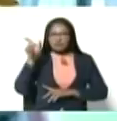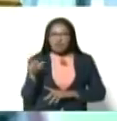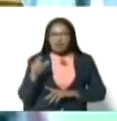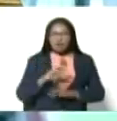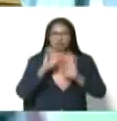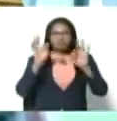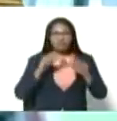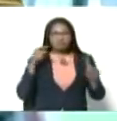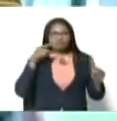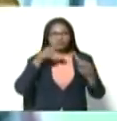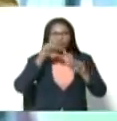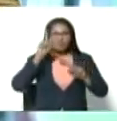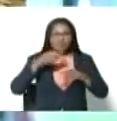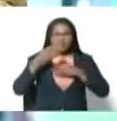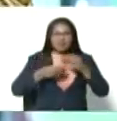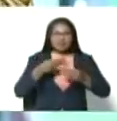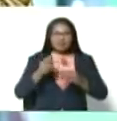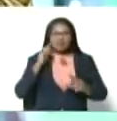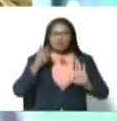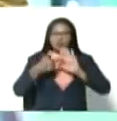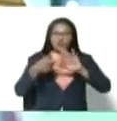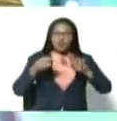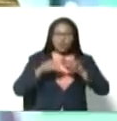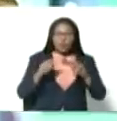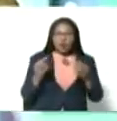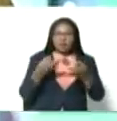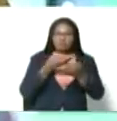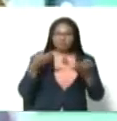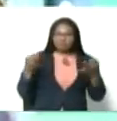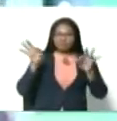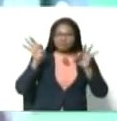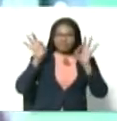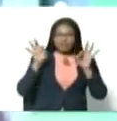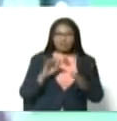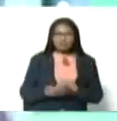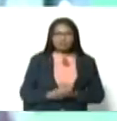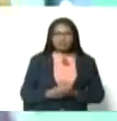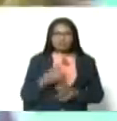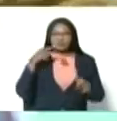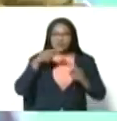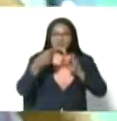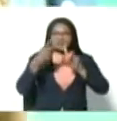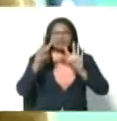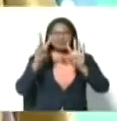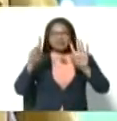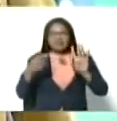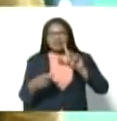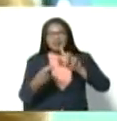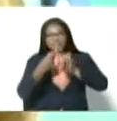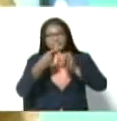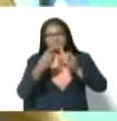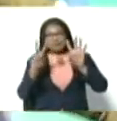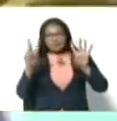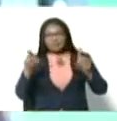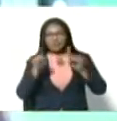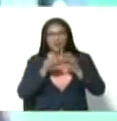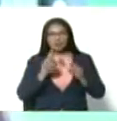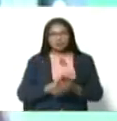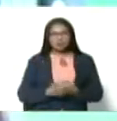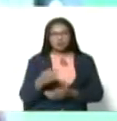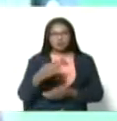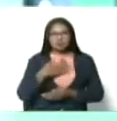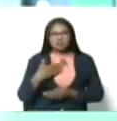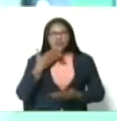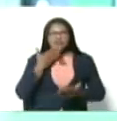método perfecto que ha demostrado su gran éxito, el método del 7+7. Yo lo que quisiera